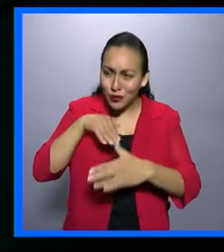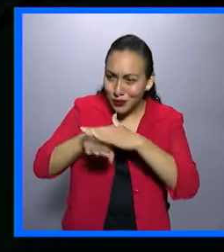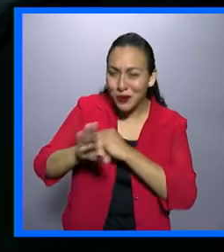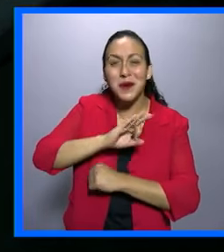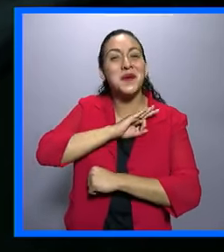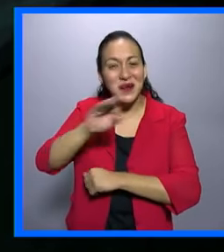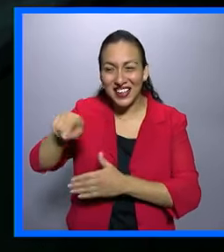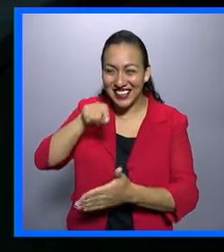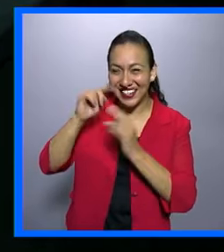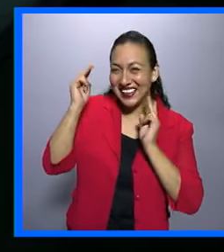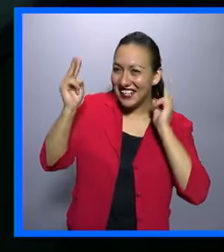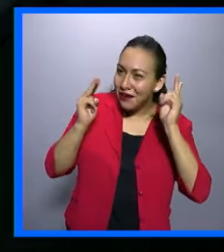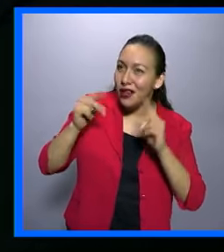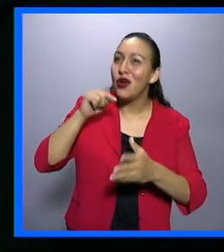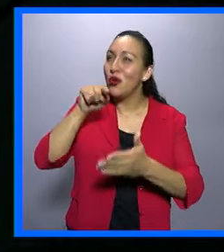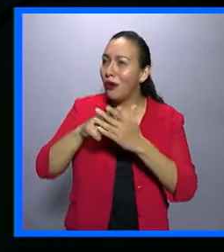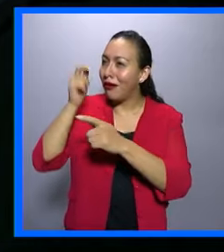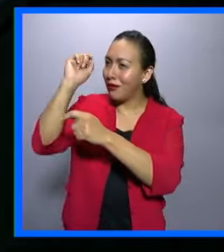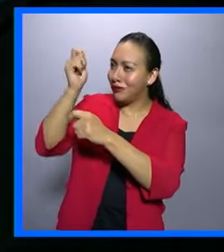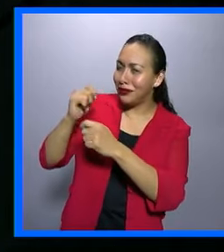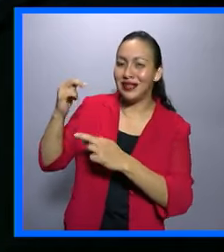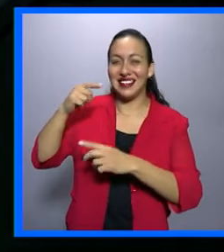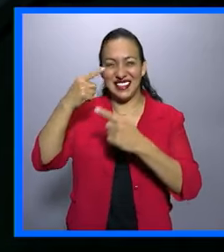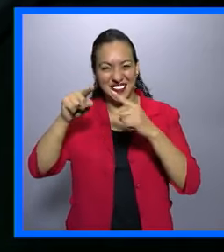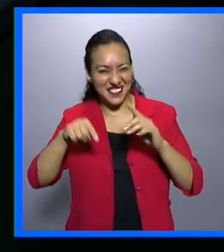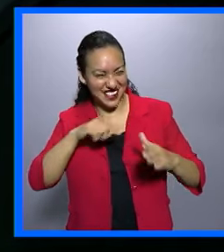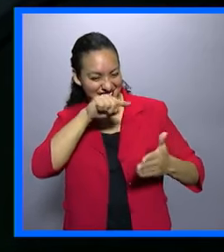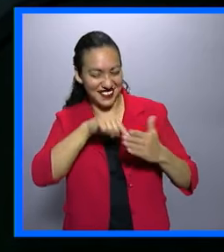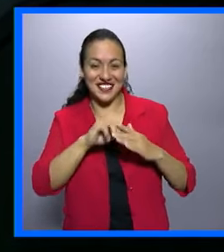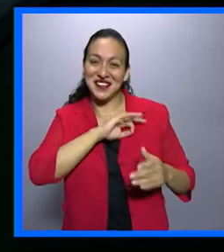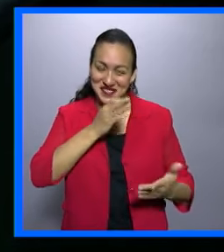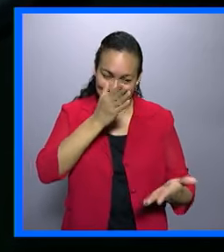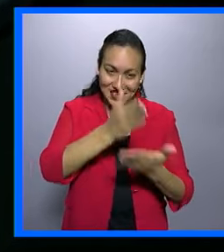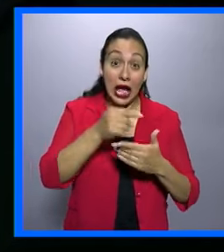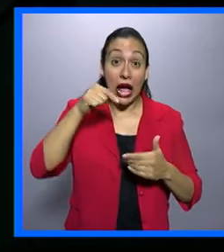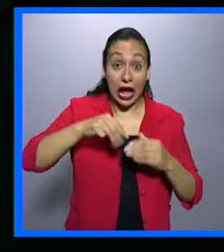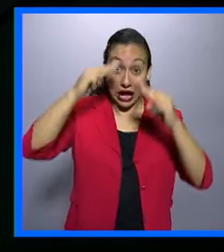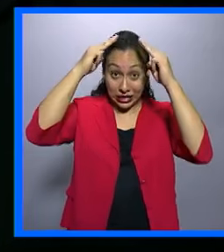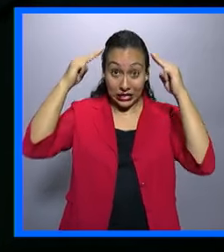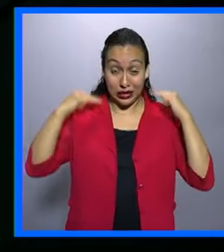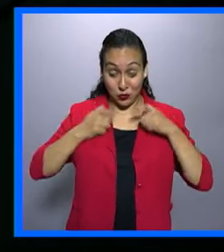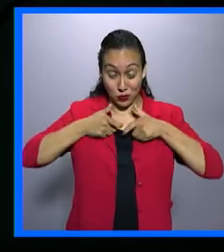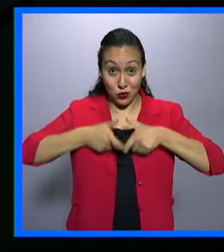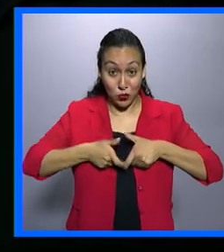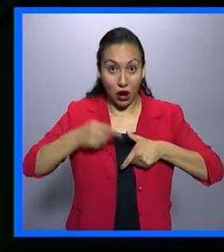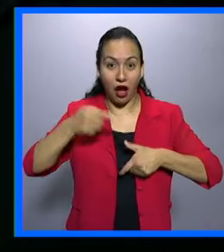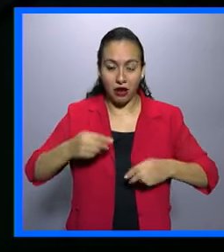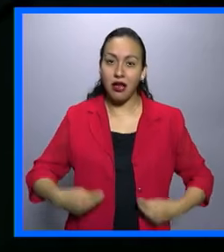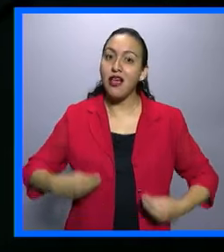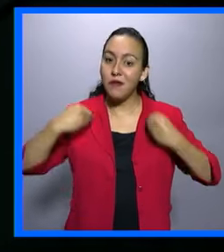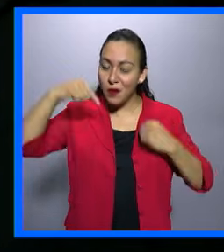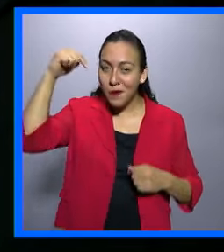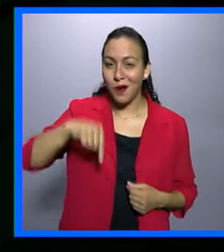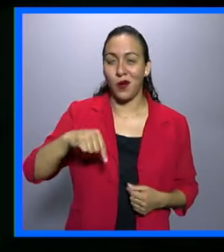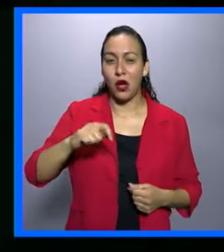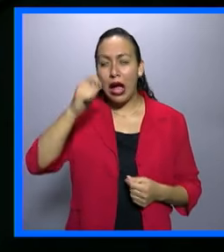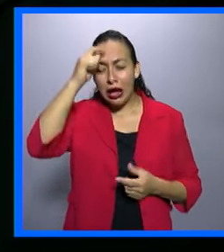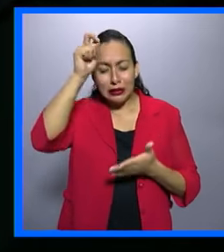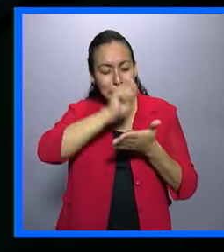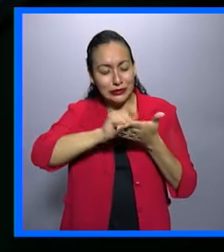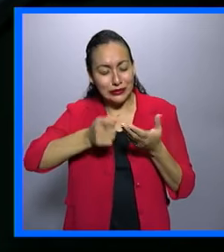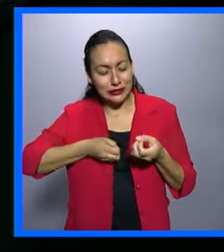espacios arquitectónicos, y principalmente que aquí fue donde Sor Juana Inés de la Cruz vivió, escribió algunas